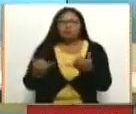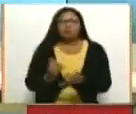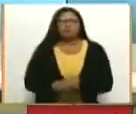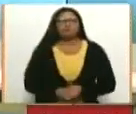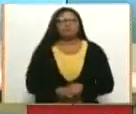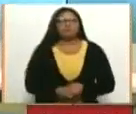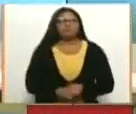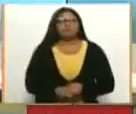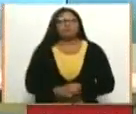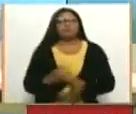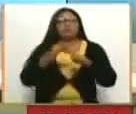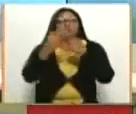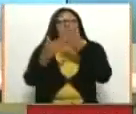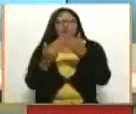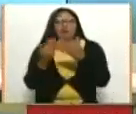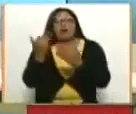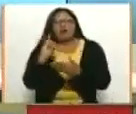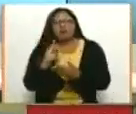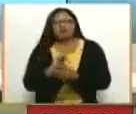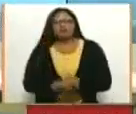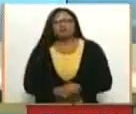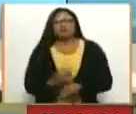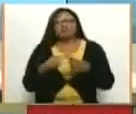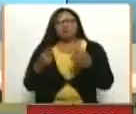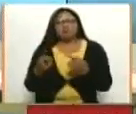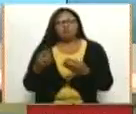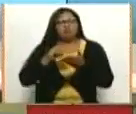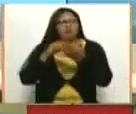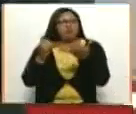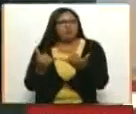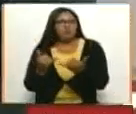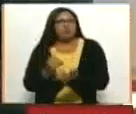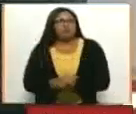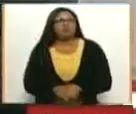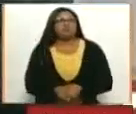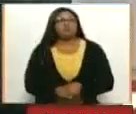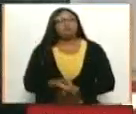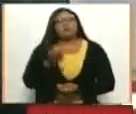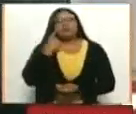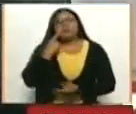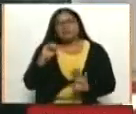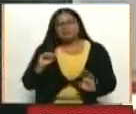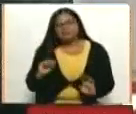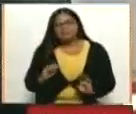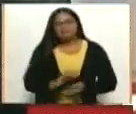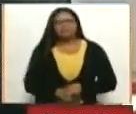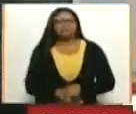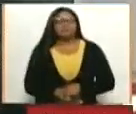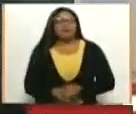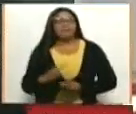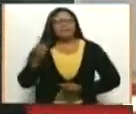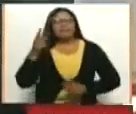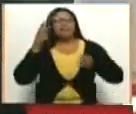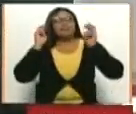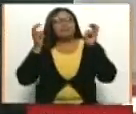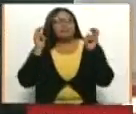que siempre han existido, pero bueno, ellos lo siguen planteando. Claro, fíjate tú, el principal tema